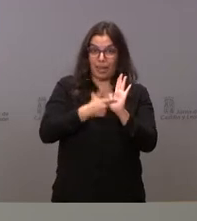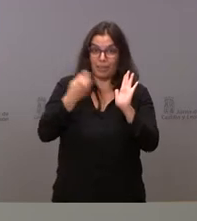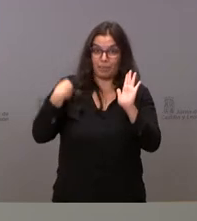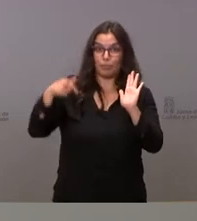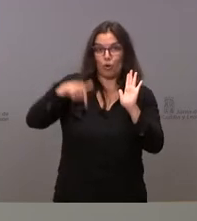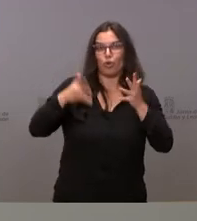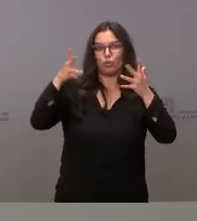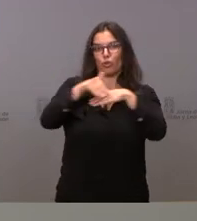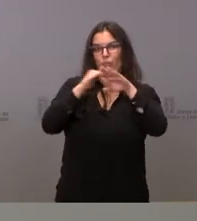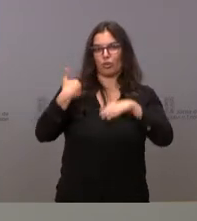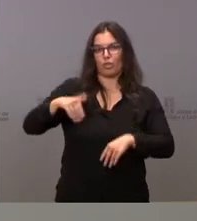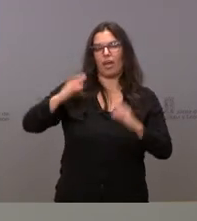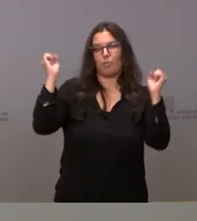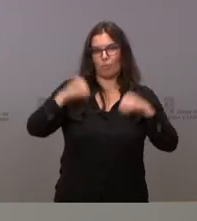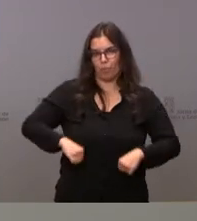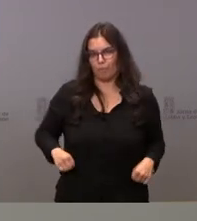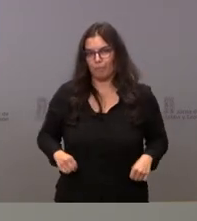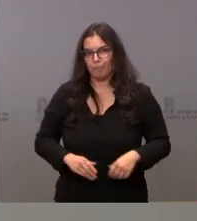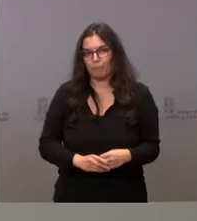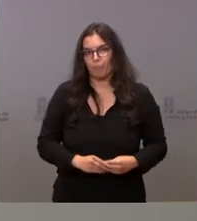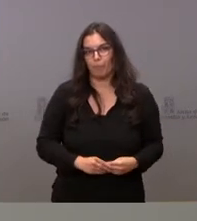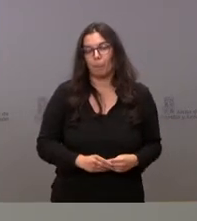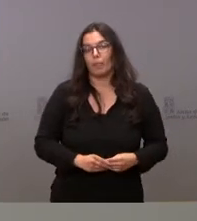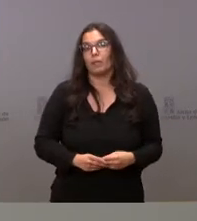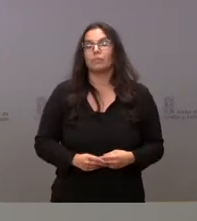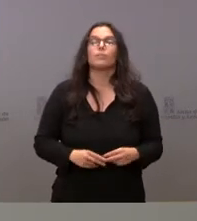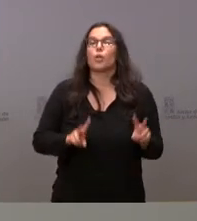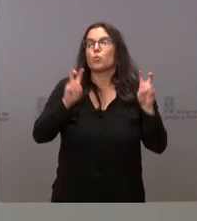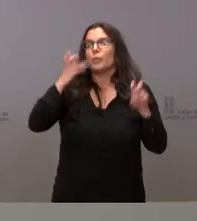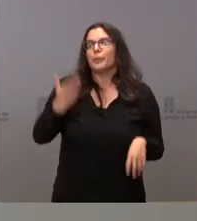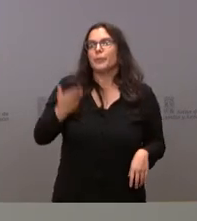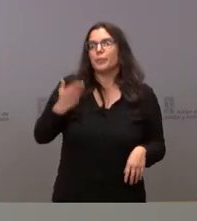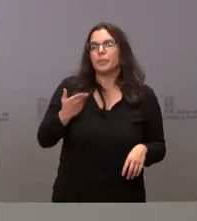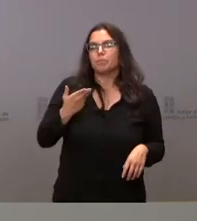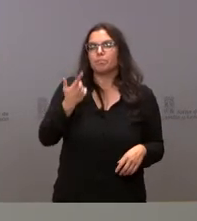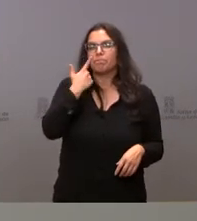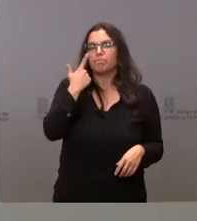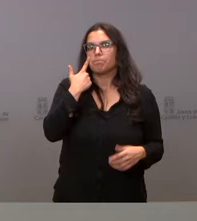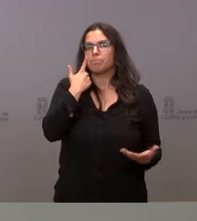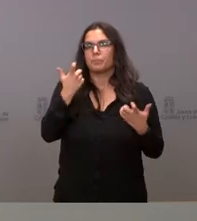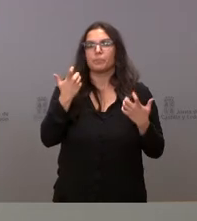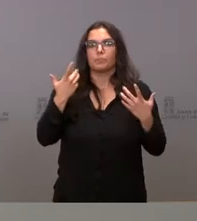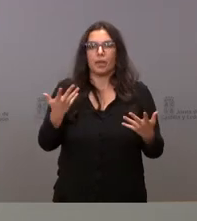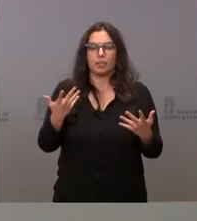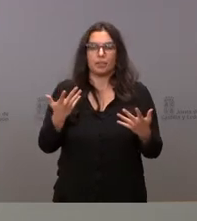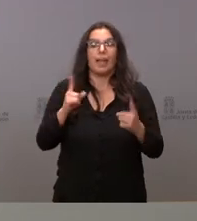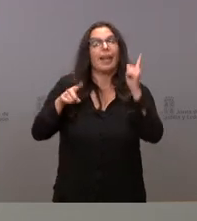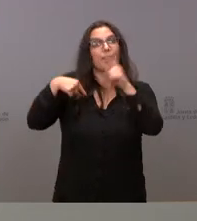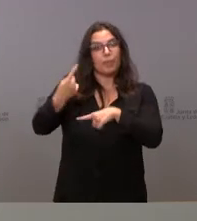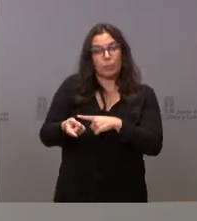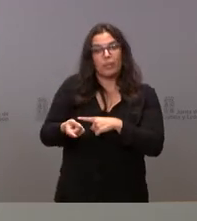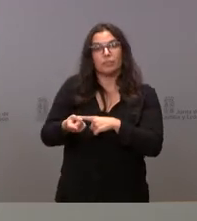ha aprobado el Consejo de Gobierno. Novedades importantes de este proyecto de ley, sin perjuicio de que después